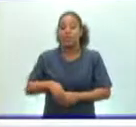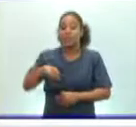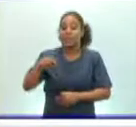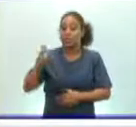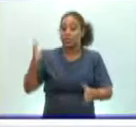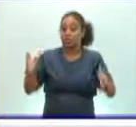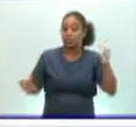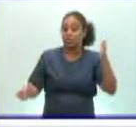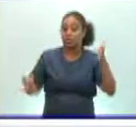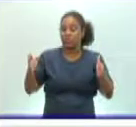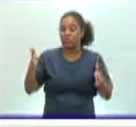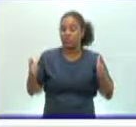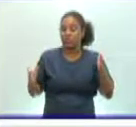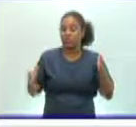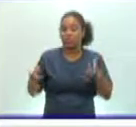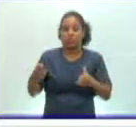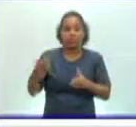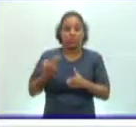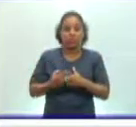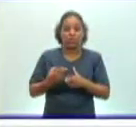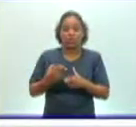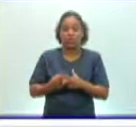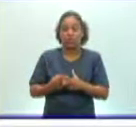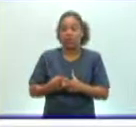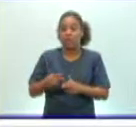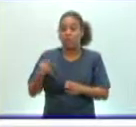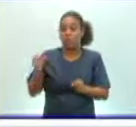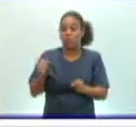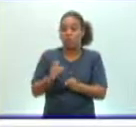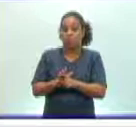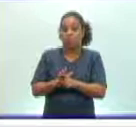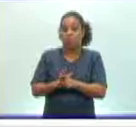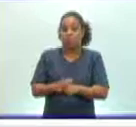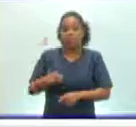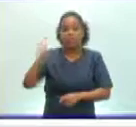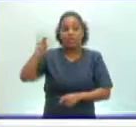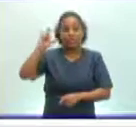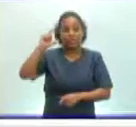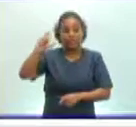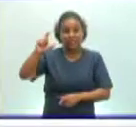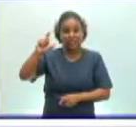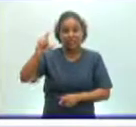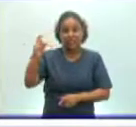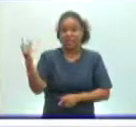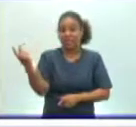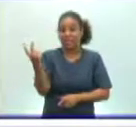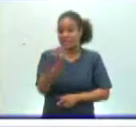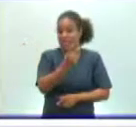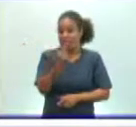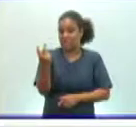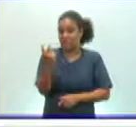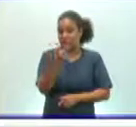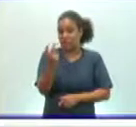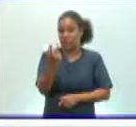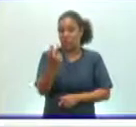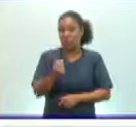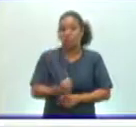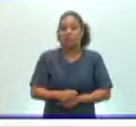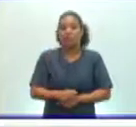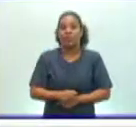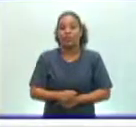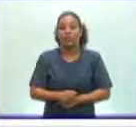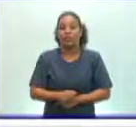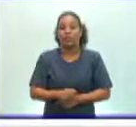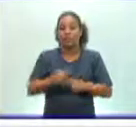extremos están determinados por un origen, que es el punto C, origen de las dos semirrectas, y que están